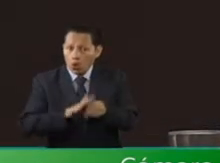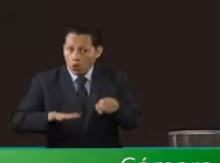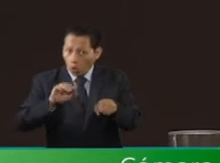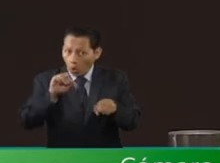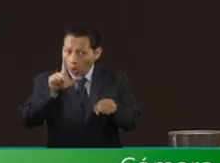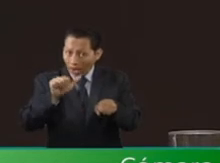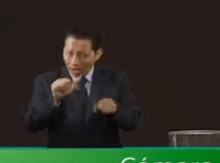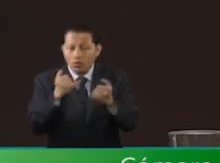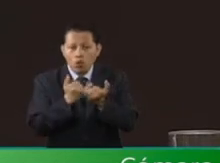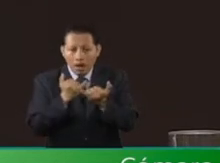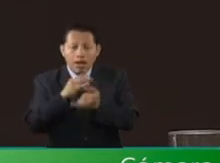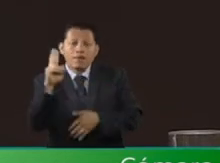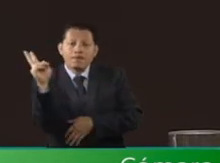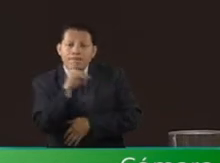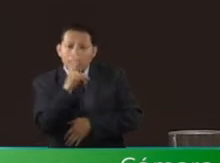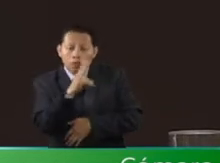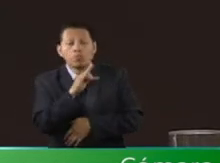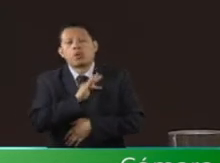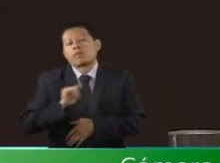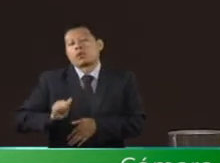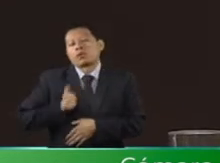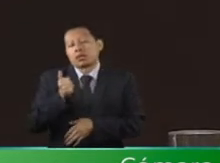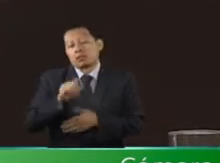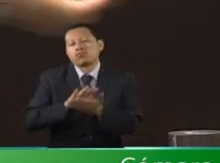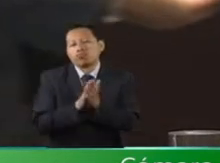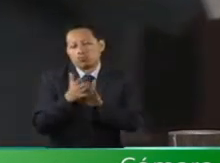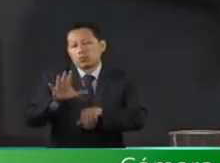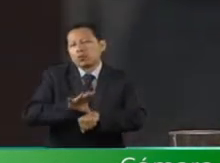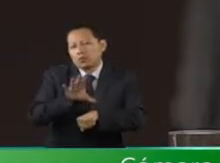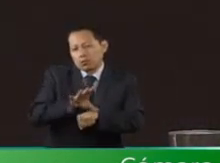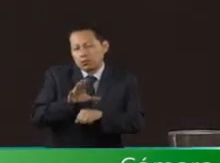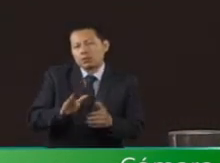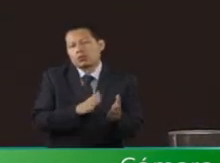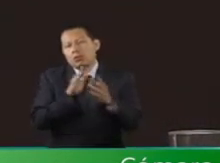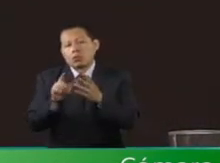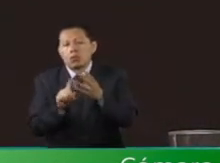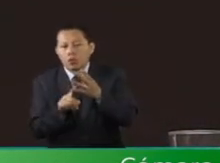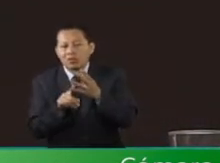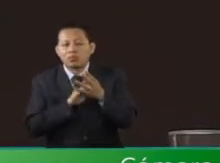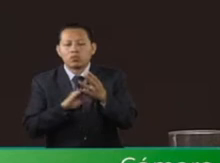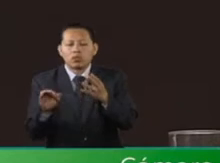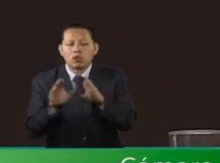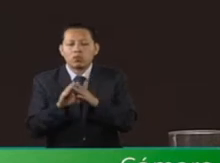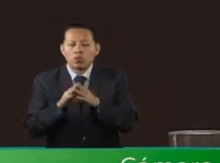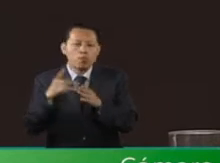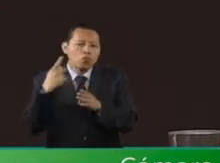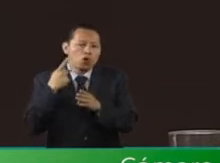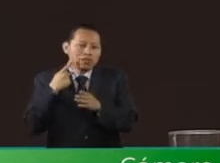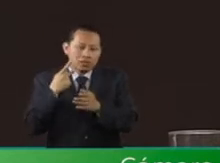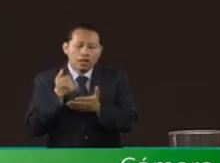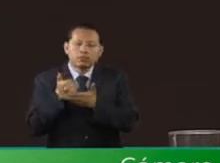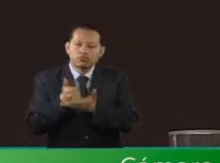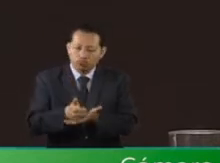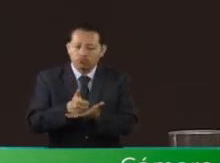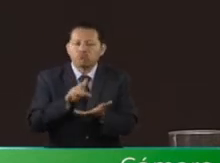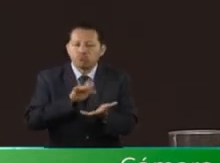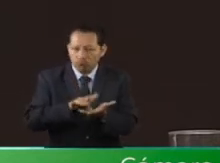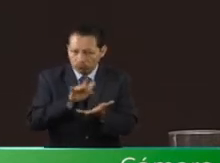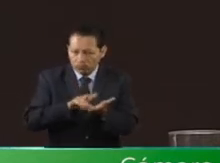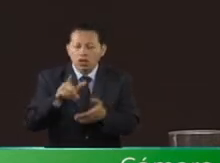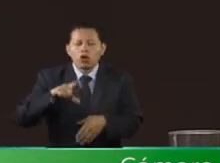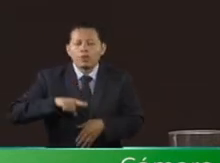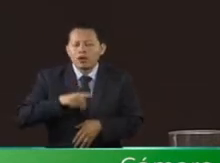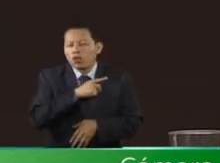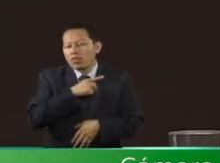podamos generar energía eléctrica número cuatro políticas de incentivo y regulación favorable el gobierno